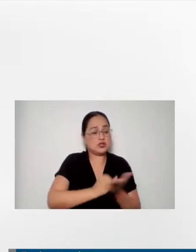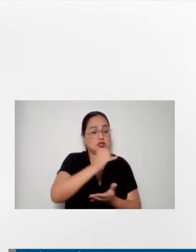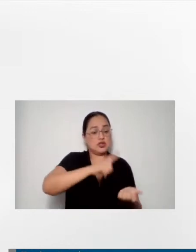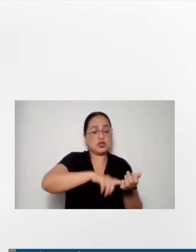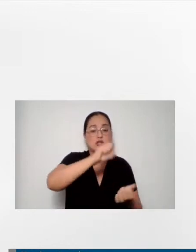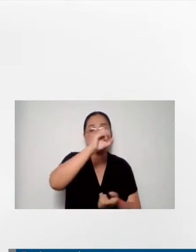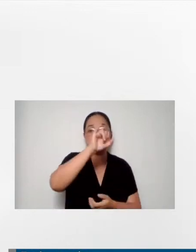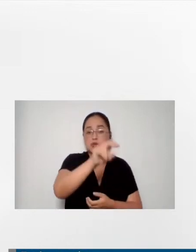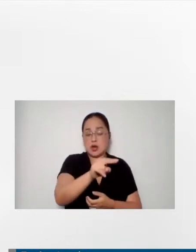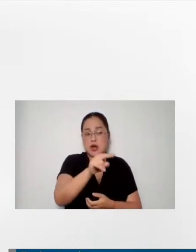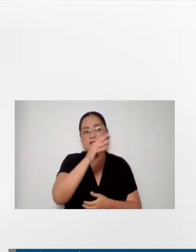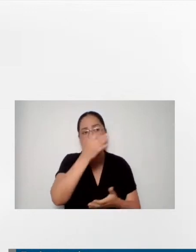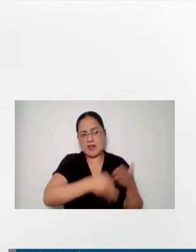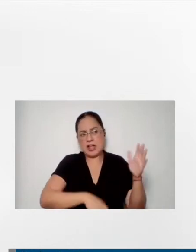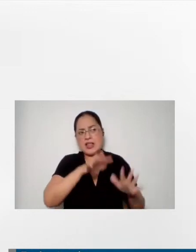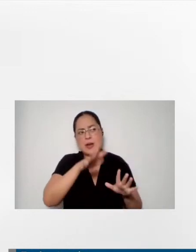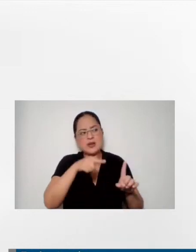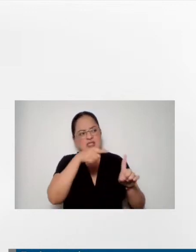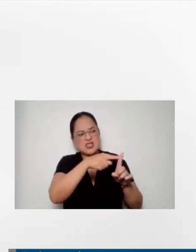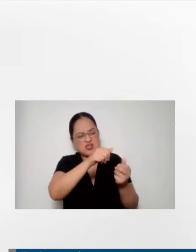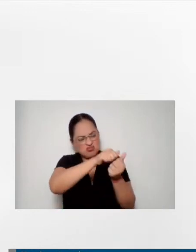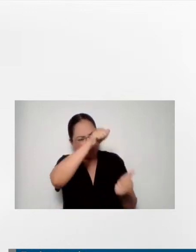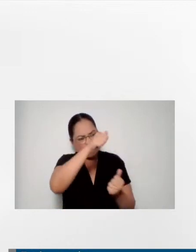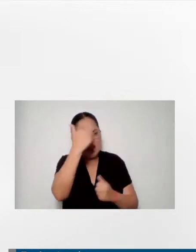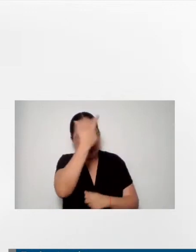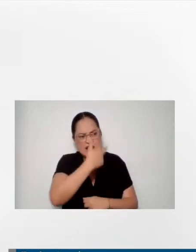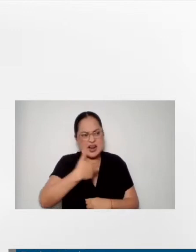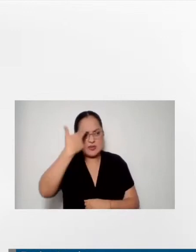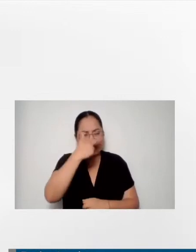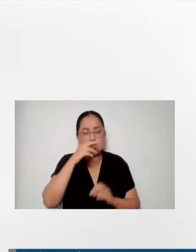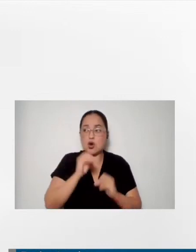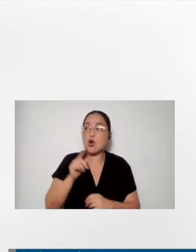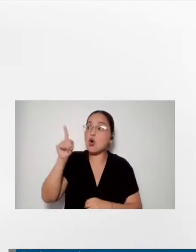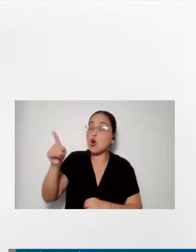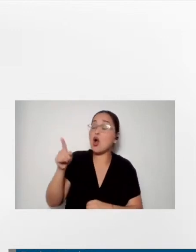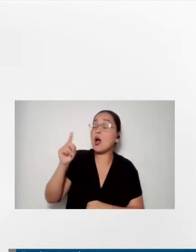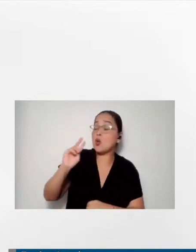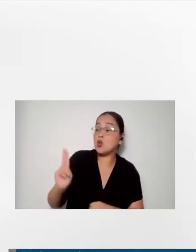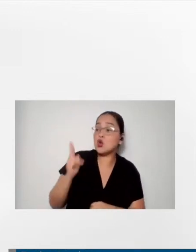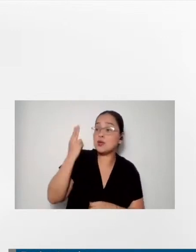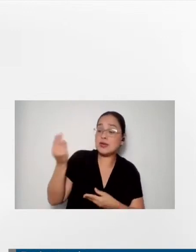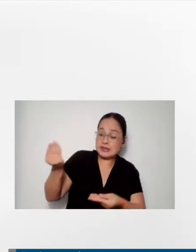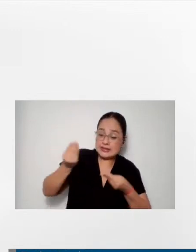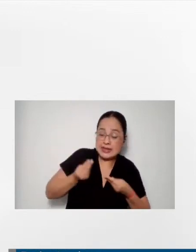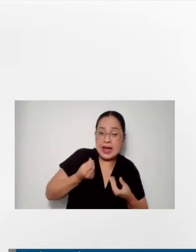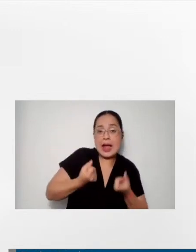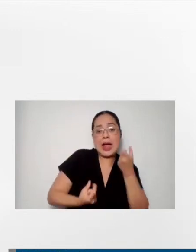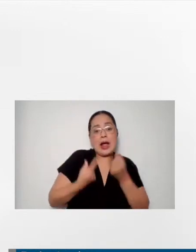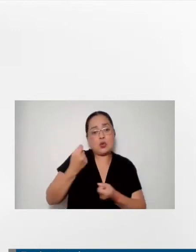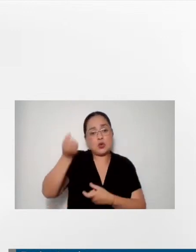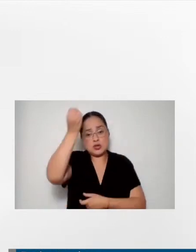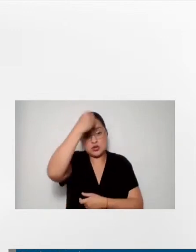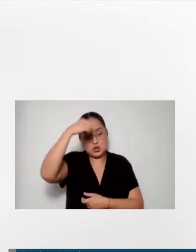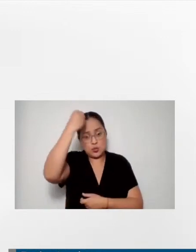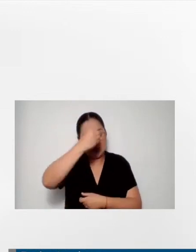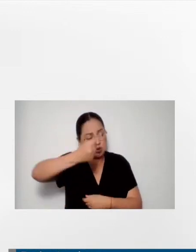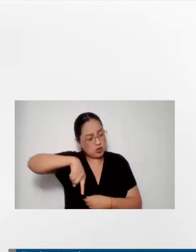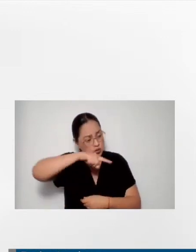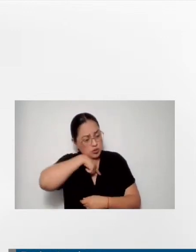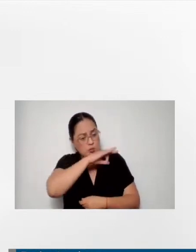falta que desde la academia se proporcionen insumos que necesitamos en el Poder Judicial para resolver,